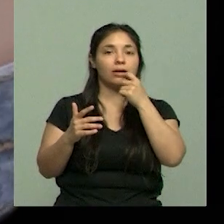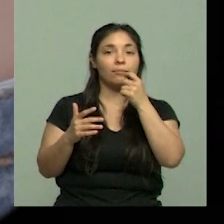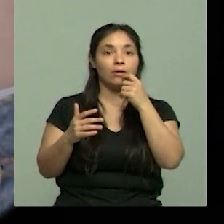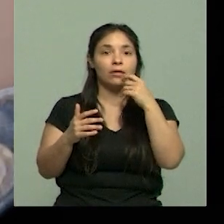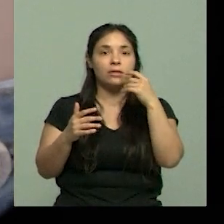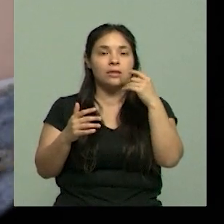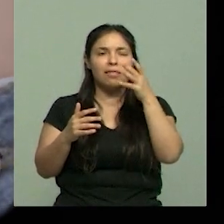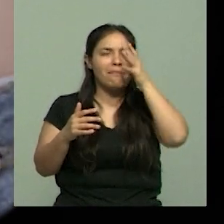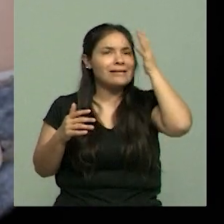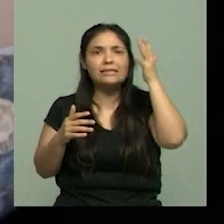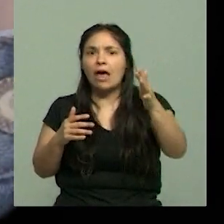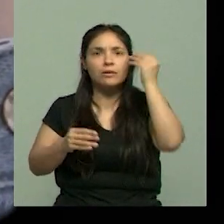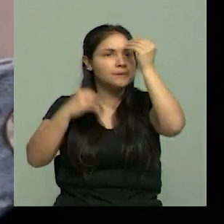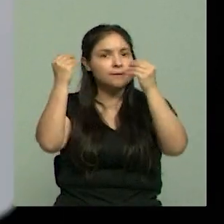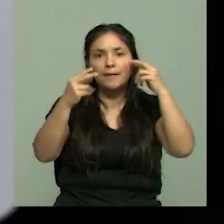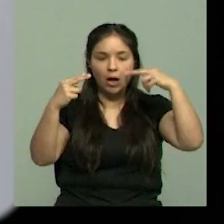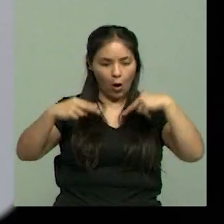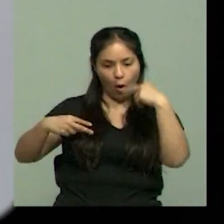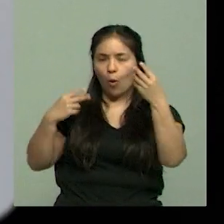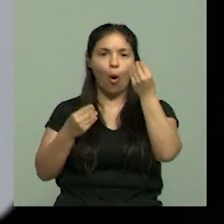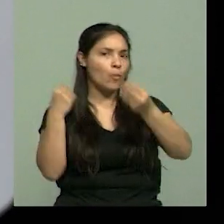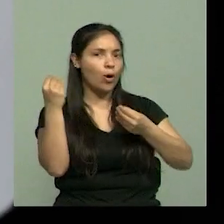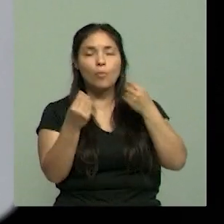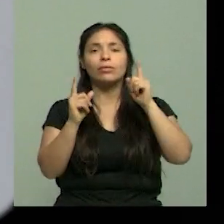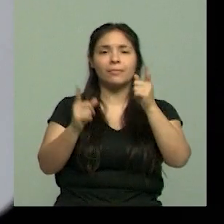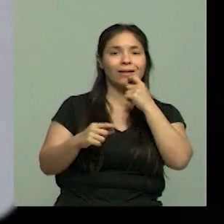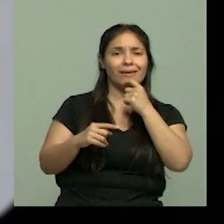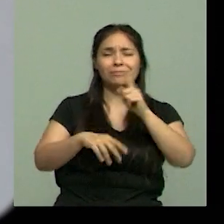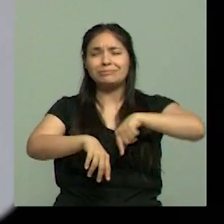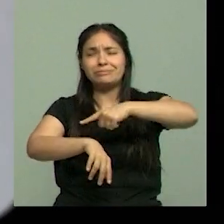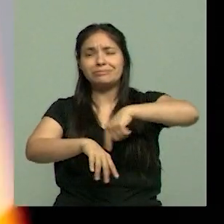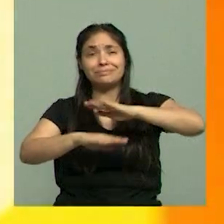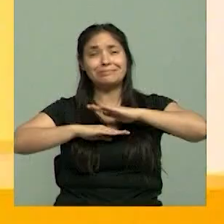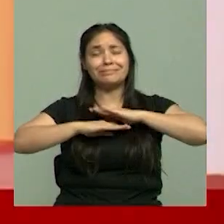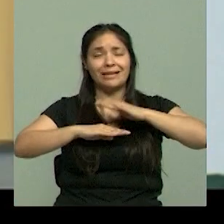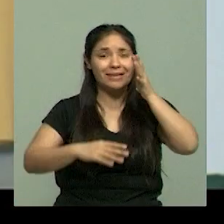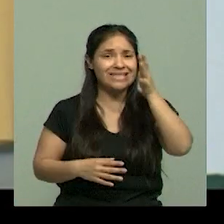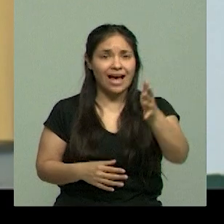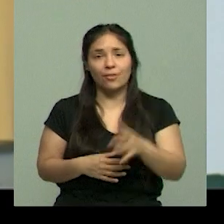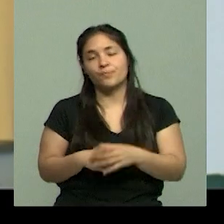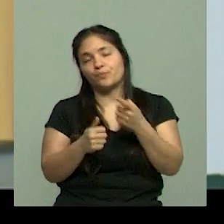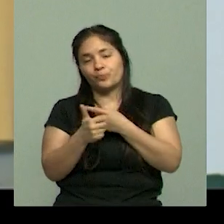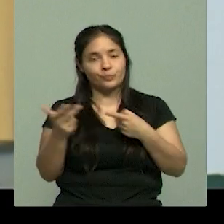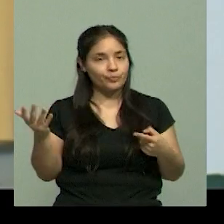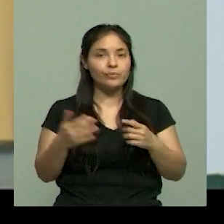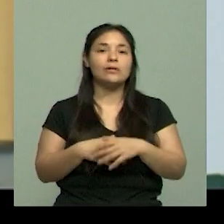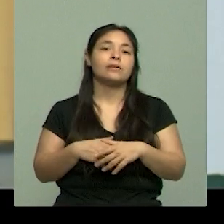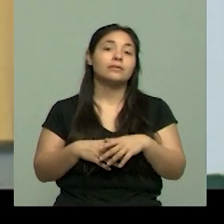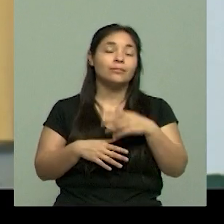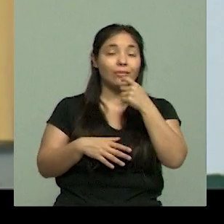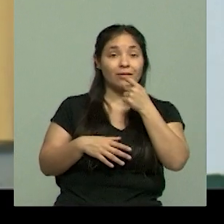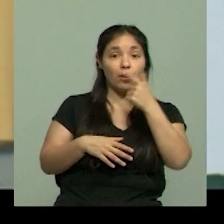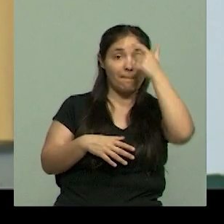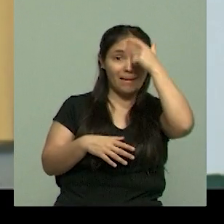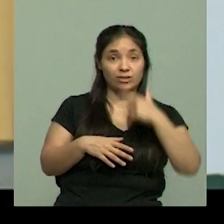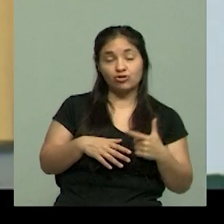ve la imagen corporal, o por hacer mucho ejercicio físico. ¿Es verdad esto que si una persona anoréxica